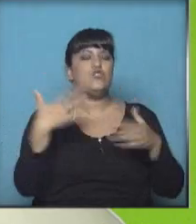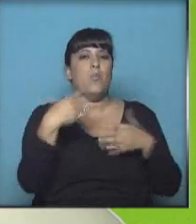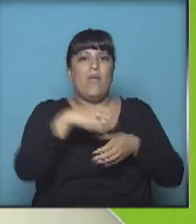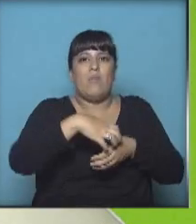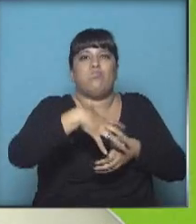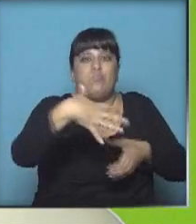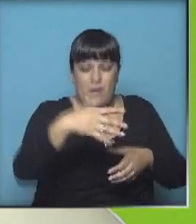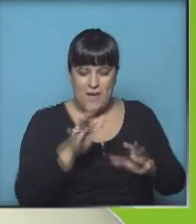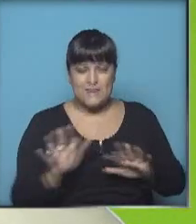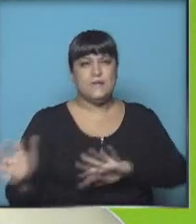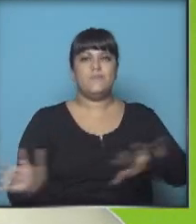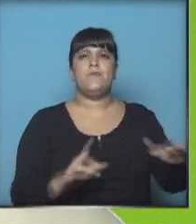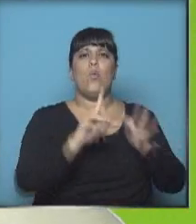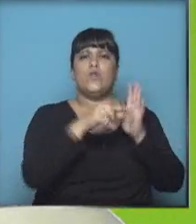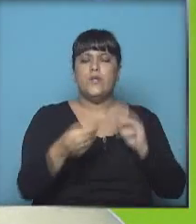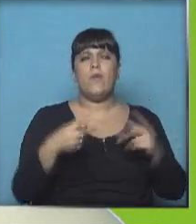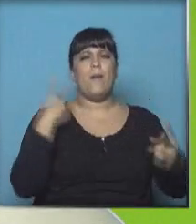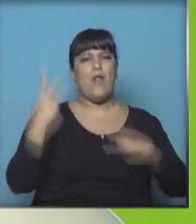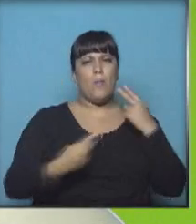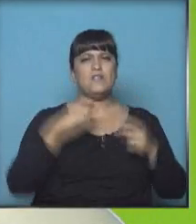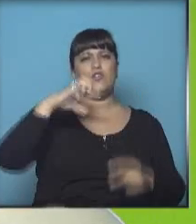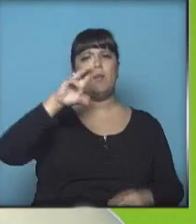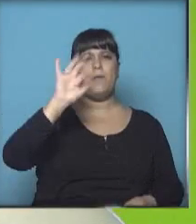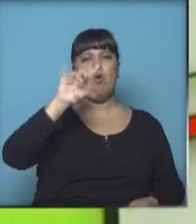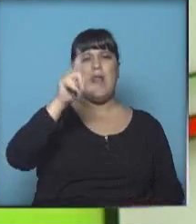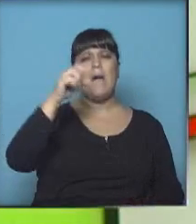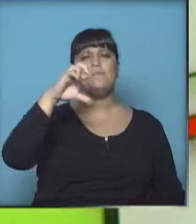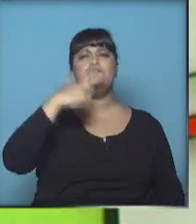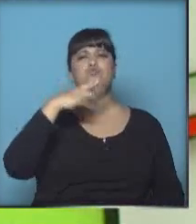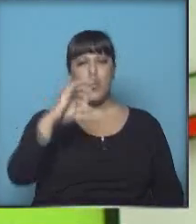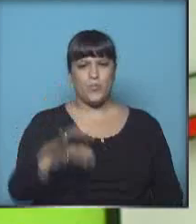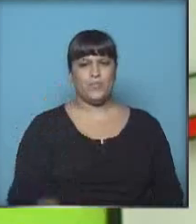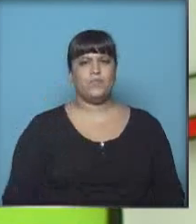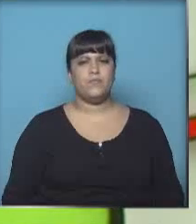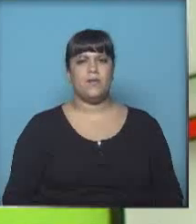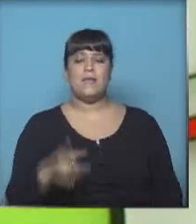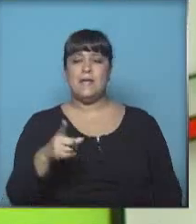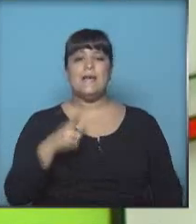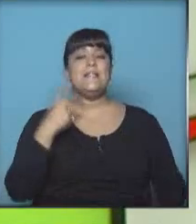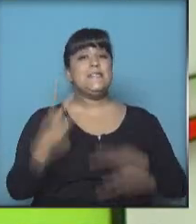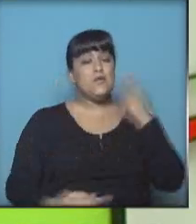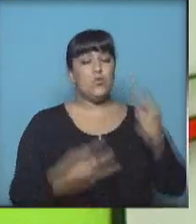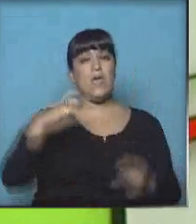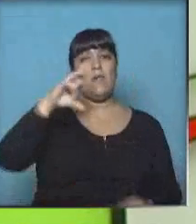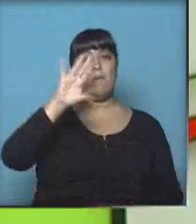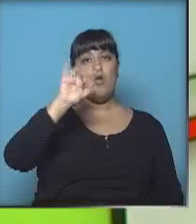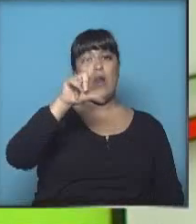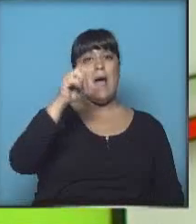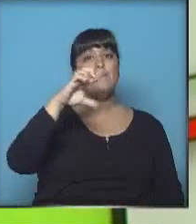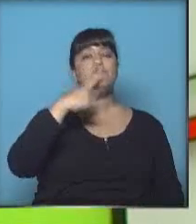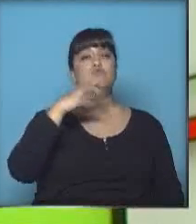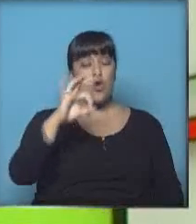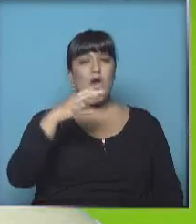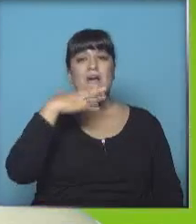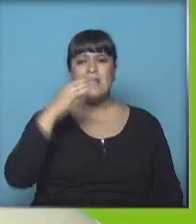dice, ¿cuánto tiempo se puede esperar para una operación de prolapso, Karina? Bueno, las cirugías de prolapso se plantean cuando realmente